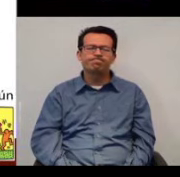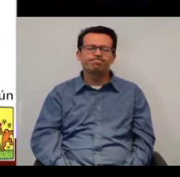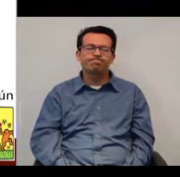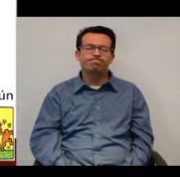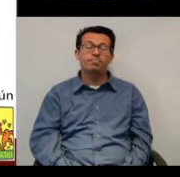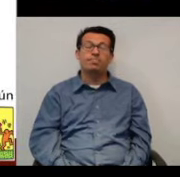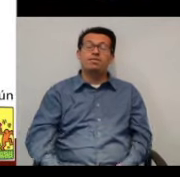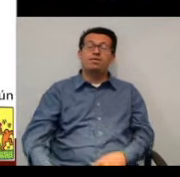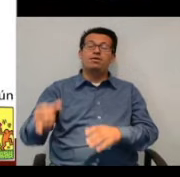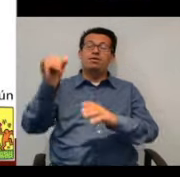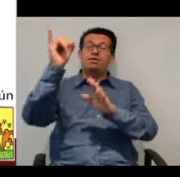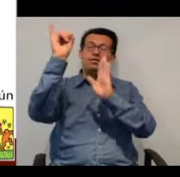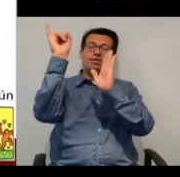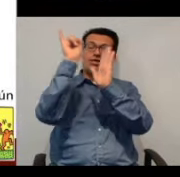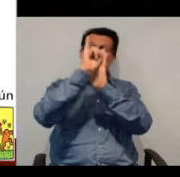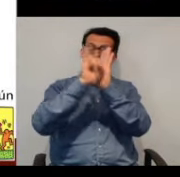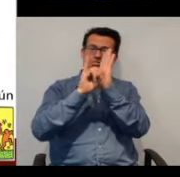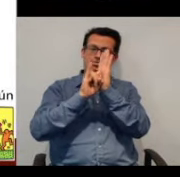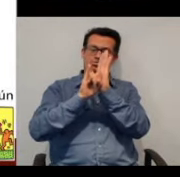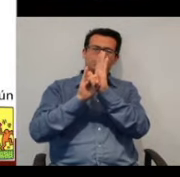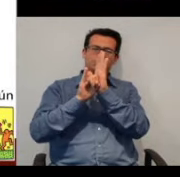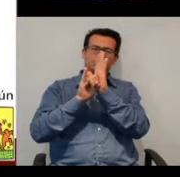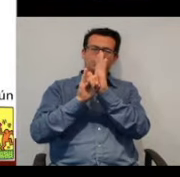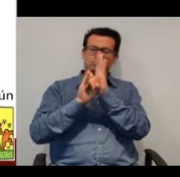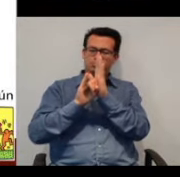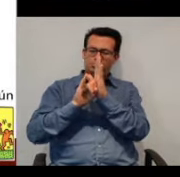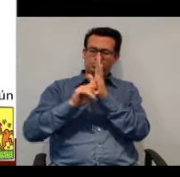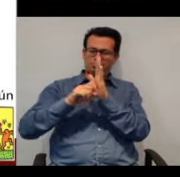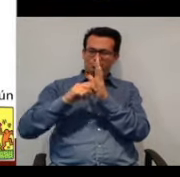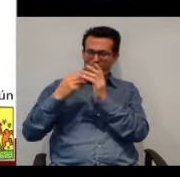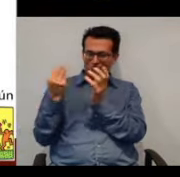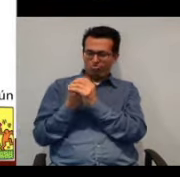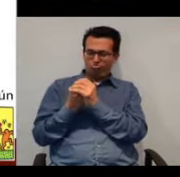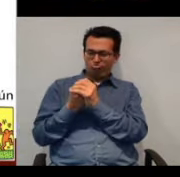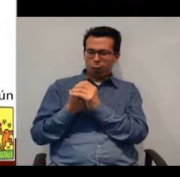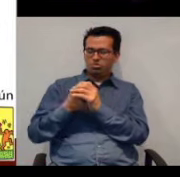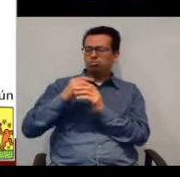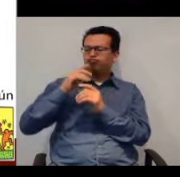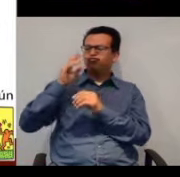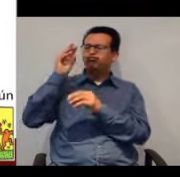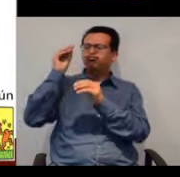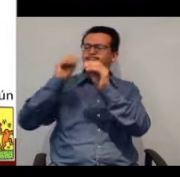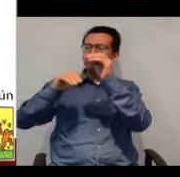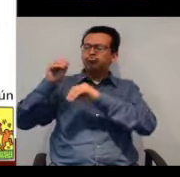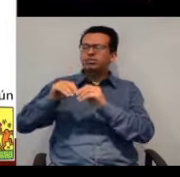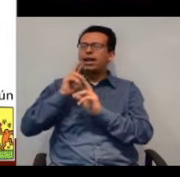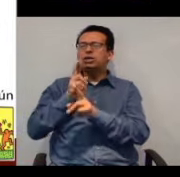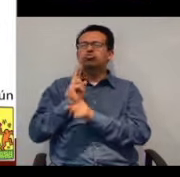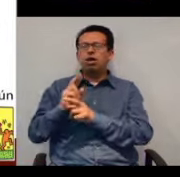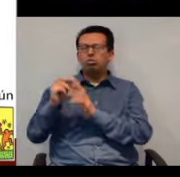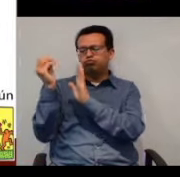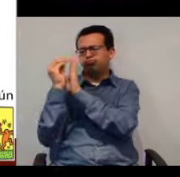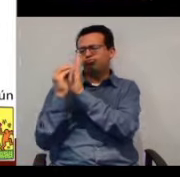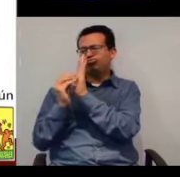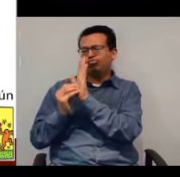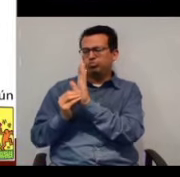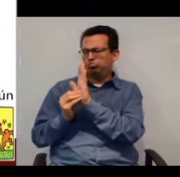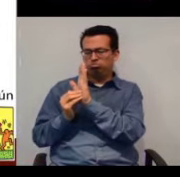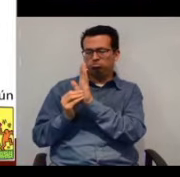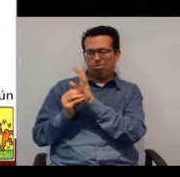El índice, más allá de ser una simple evaluación de resultados, como les acabo de mencionar, y de conducir a un proceso,